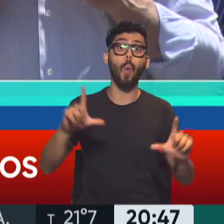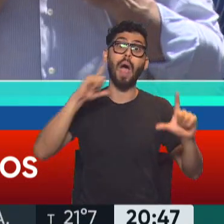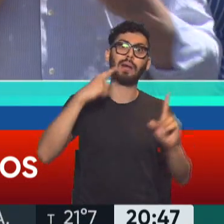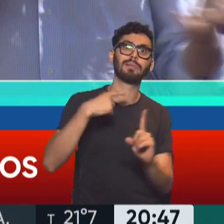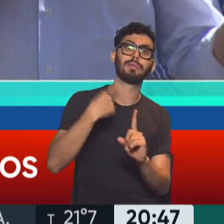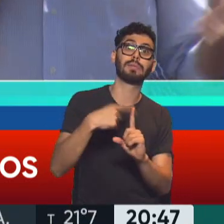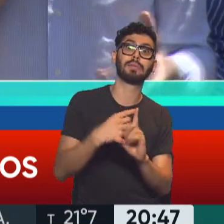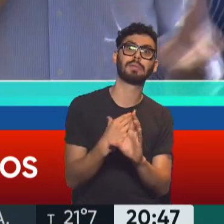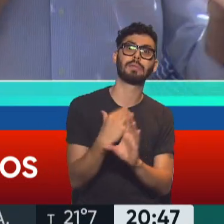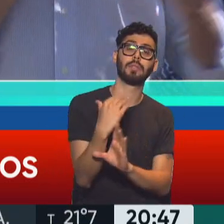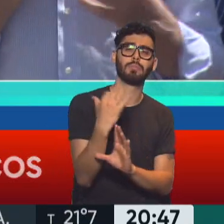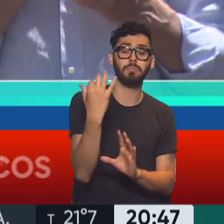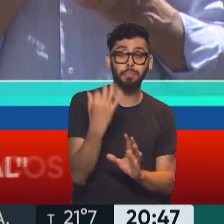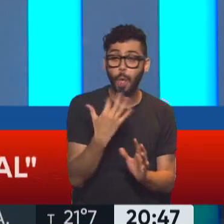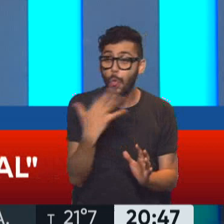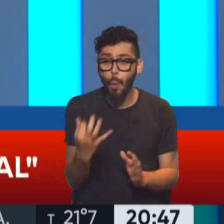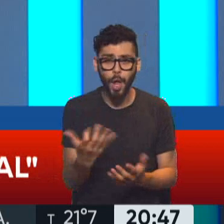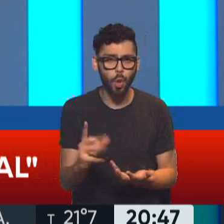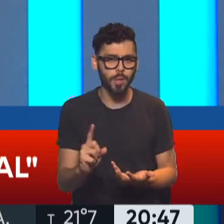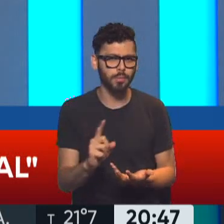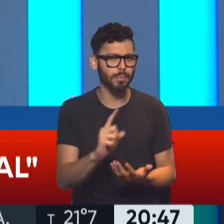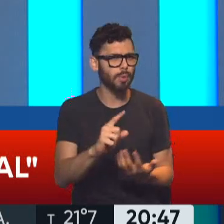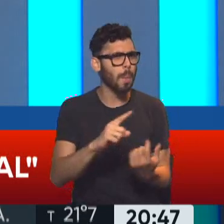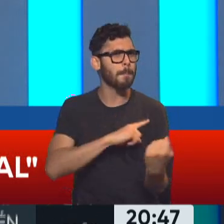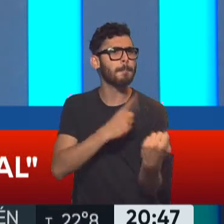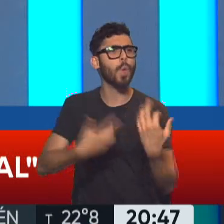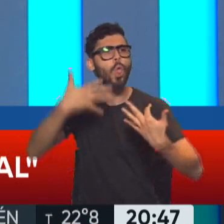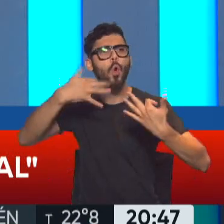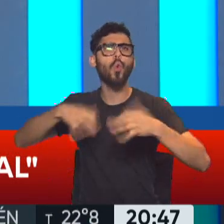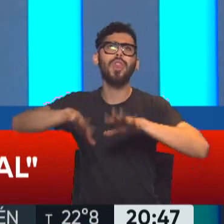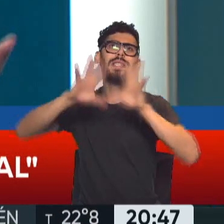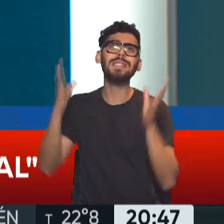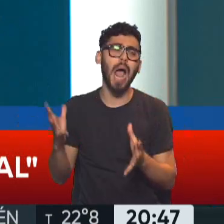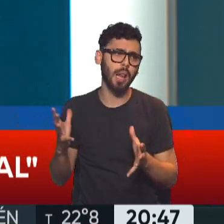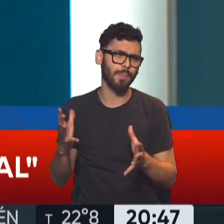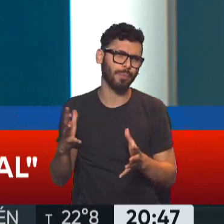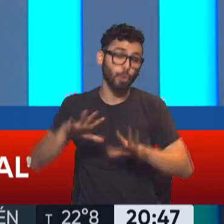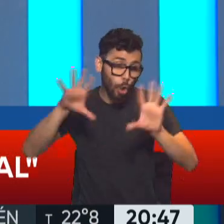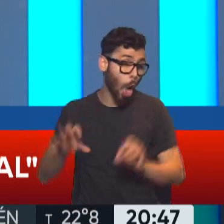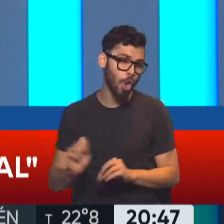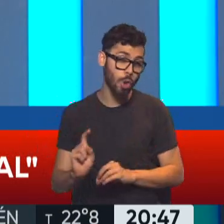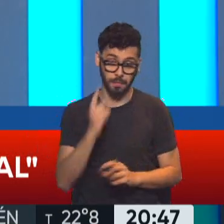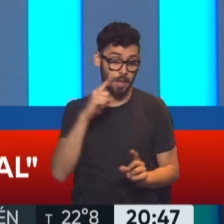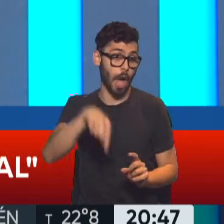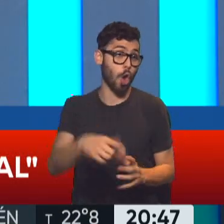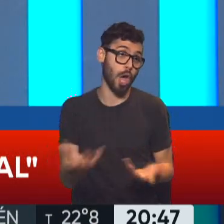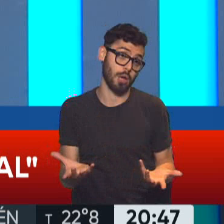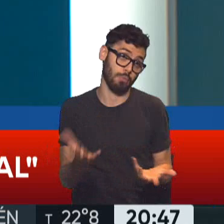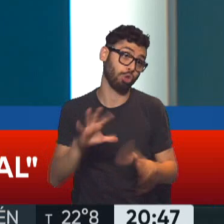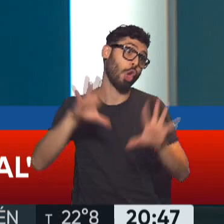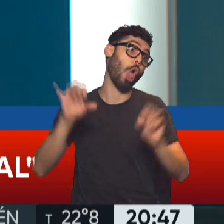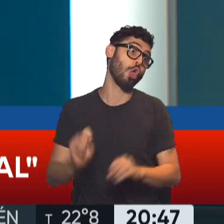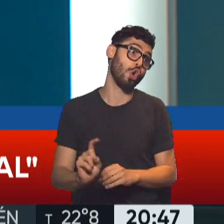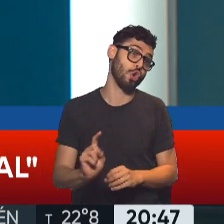pero no tiene ningún asidero real. Pero digamos. dijiste todo el Poder Judicial, todo Bueno, no, todo no. Fíjate lo que le pasó ahora. Todo sí, no,